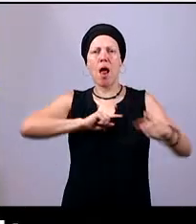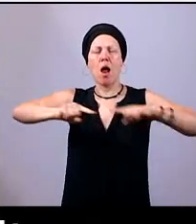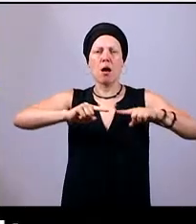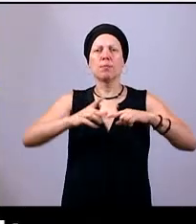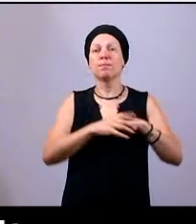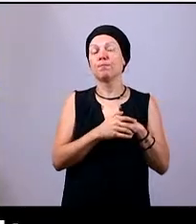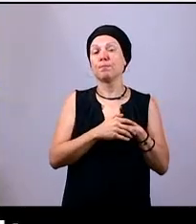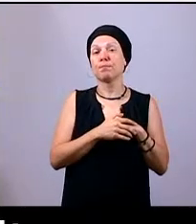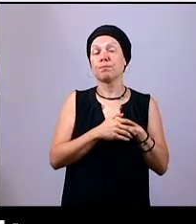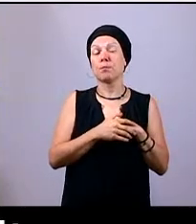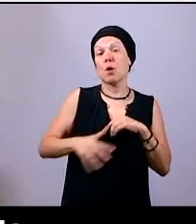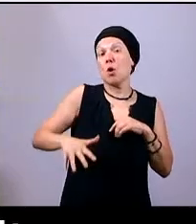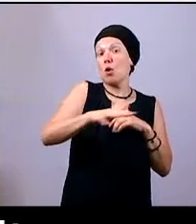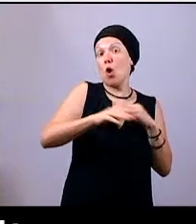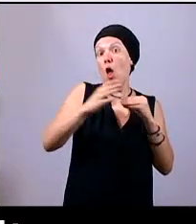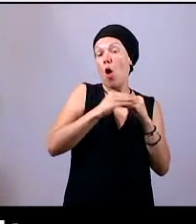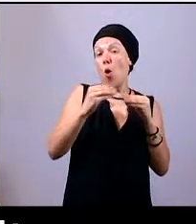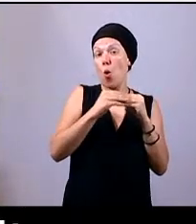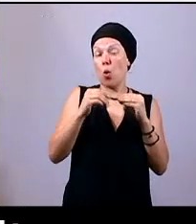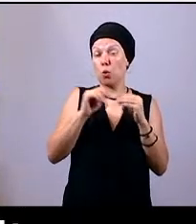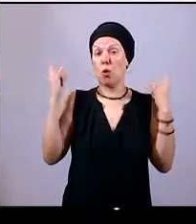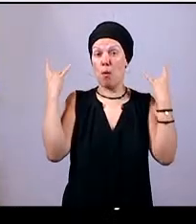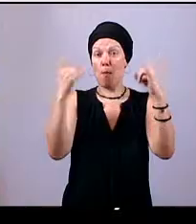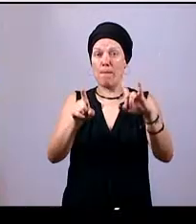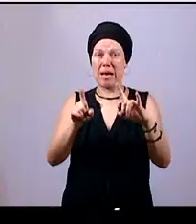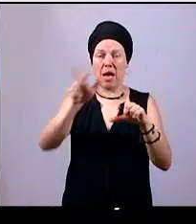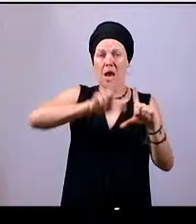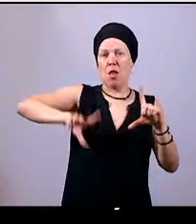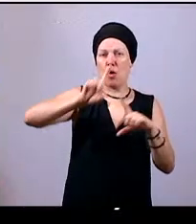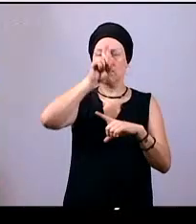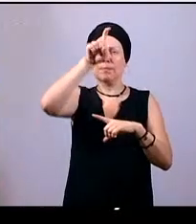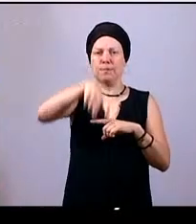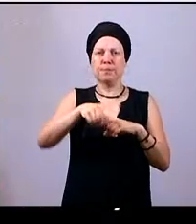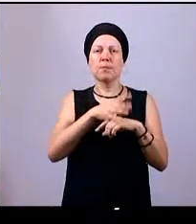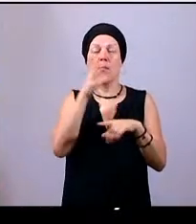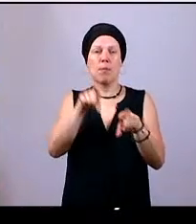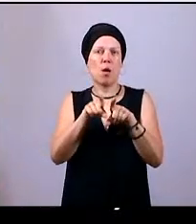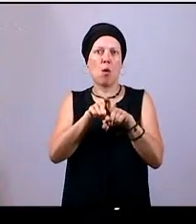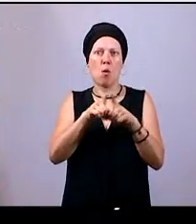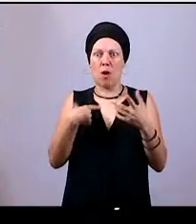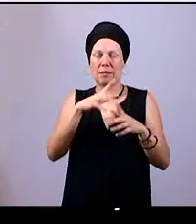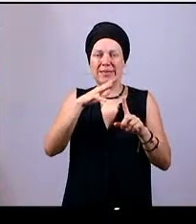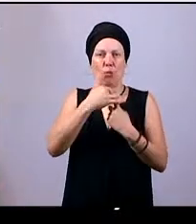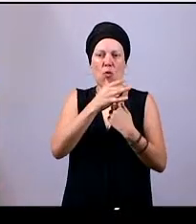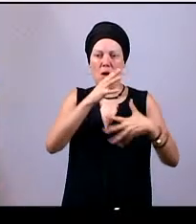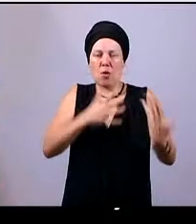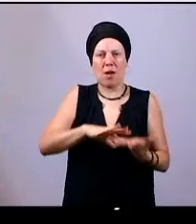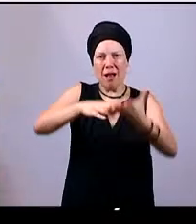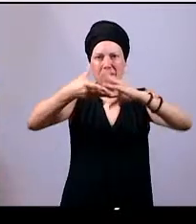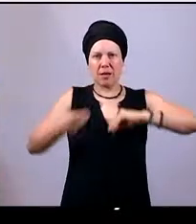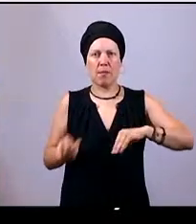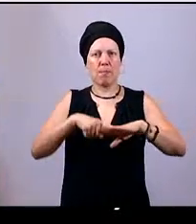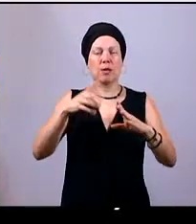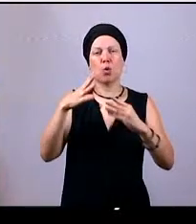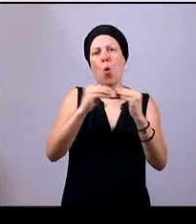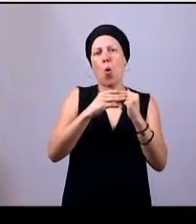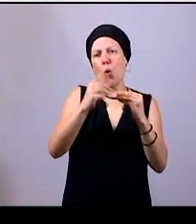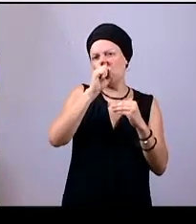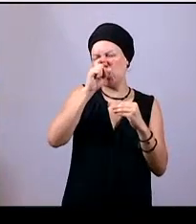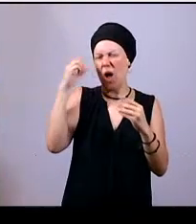Parque Nacional de Monfragüe para regular sus actividades, adaptarlas a la realidad actual y recuperar sus usos